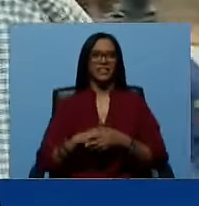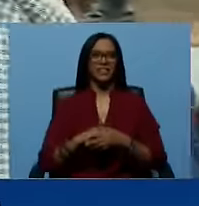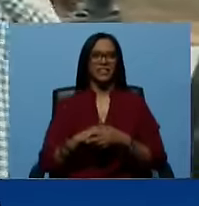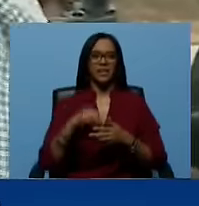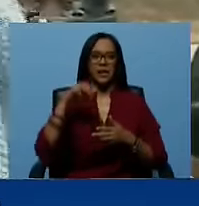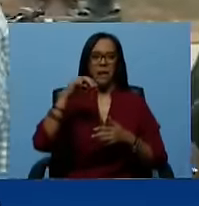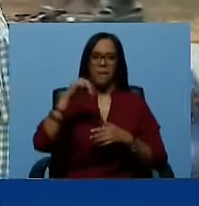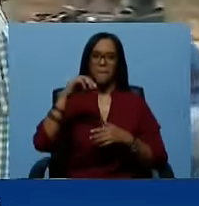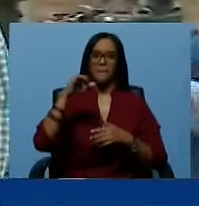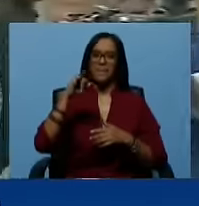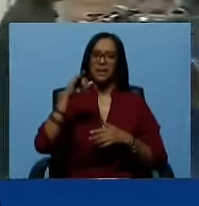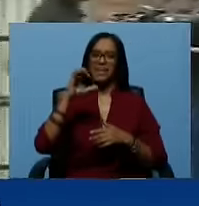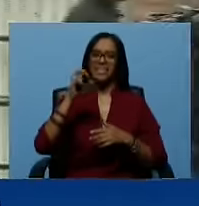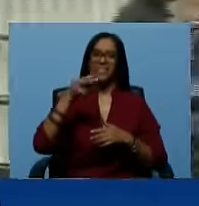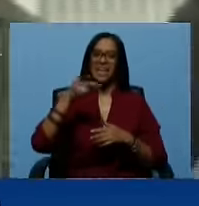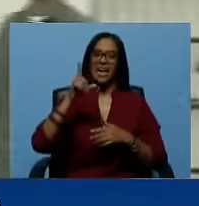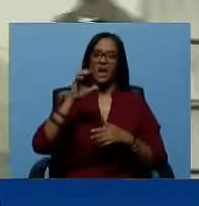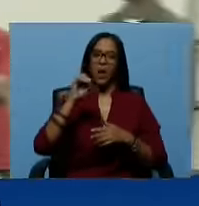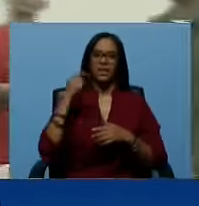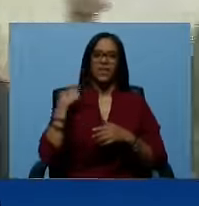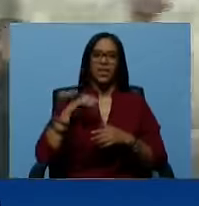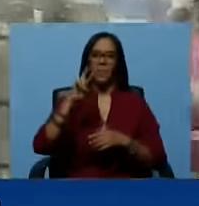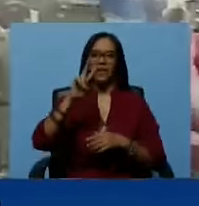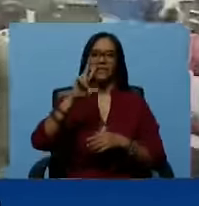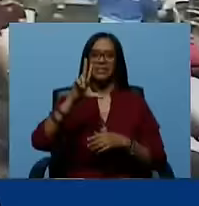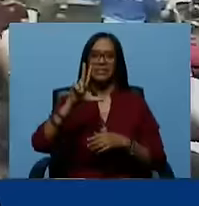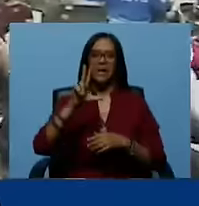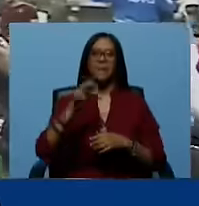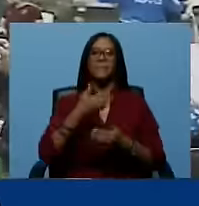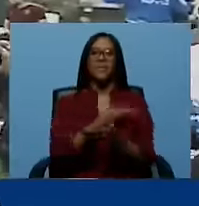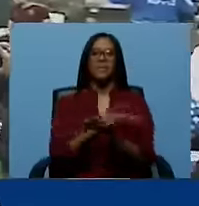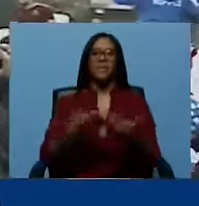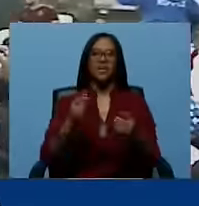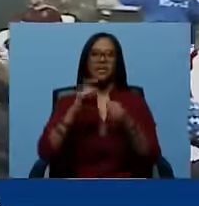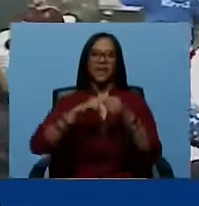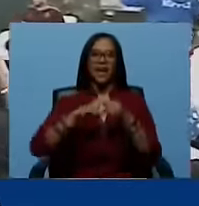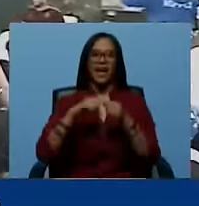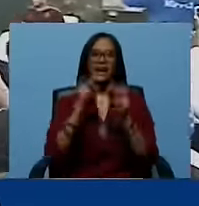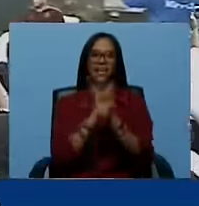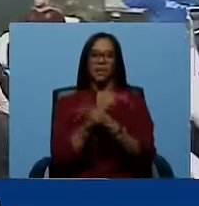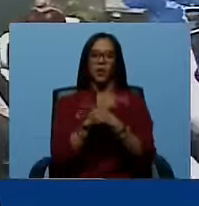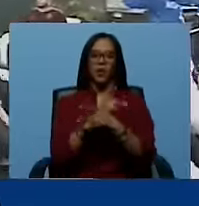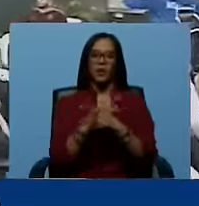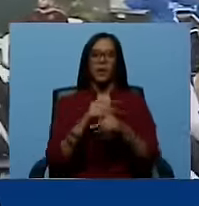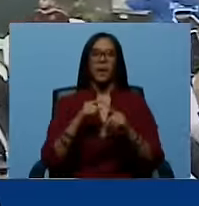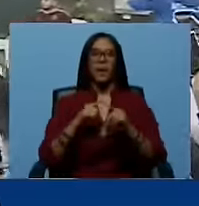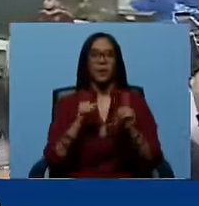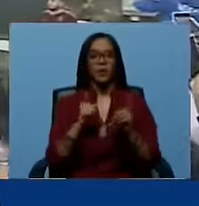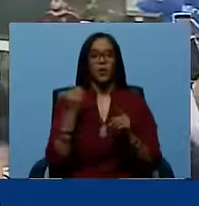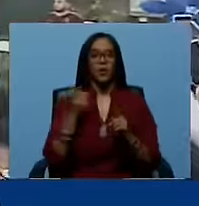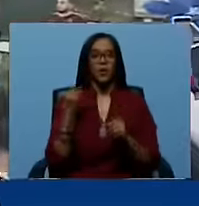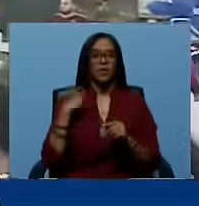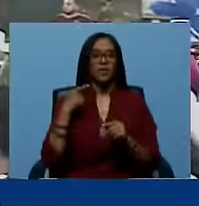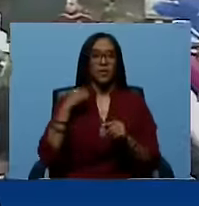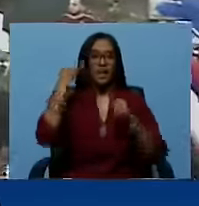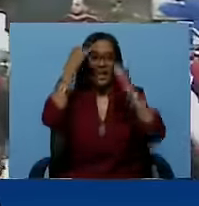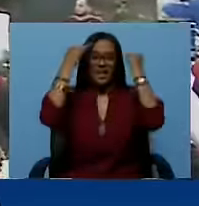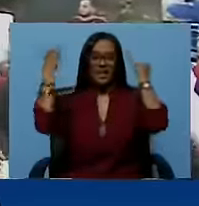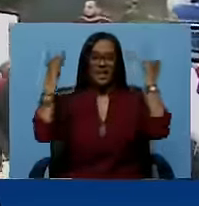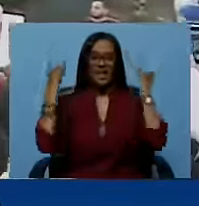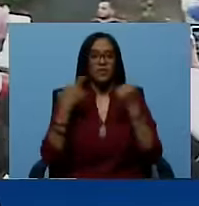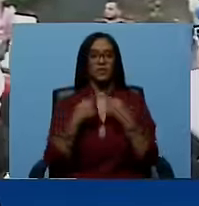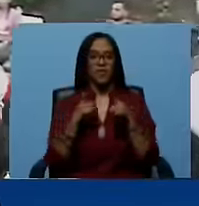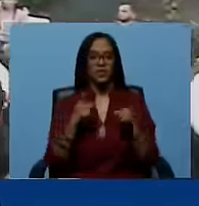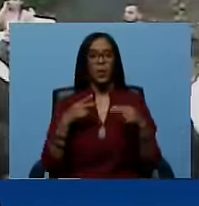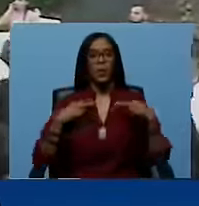Michelo tenía 23 millones de seguidores en TikTok. Pero como él tiene ideas alternativas, humanistas,